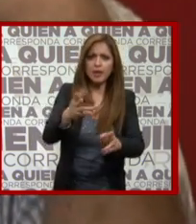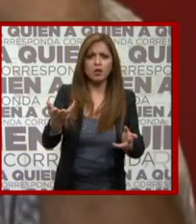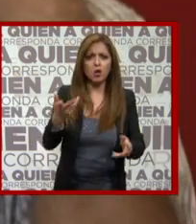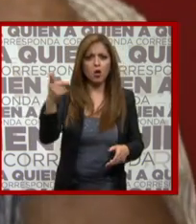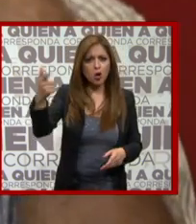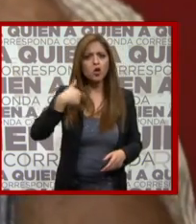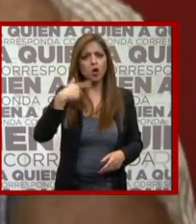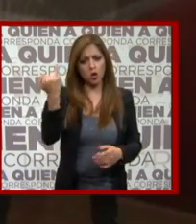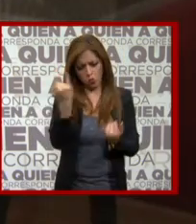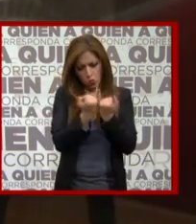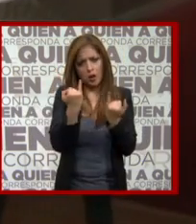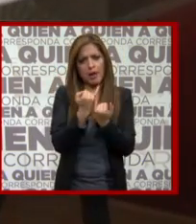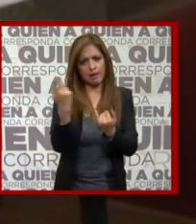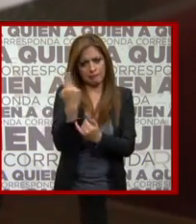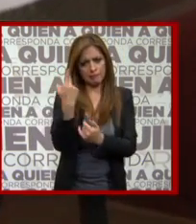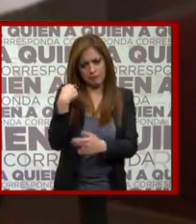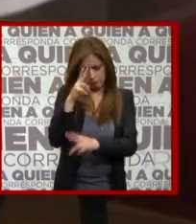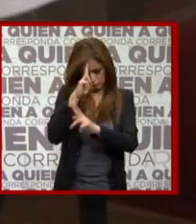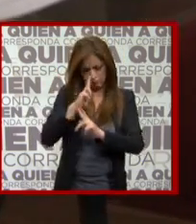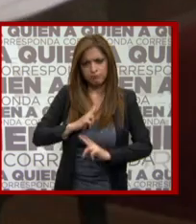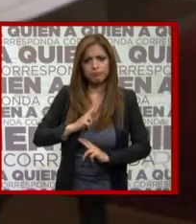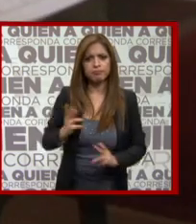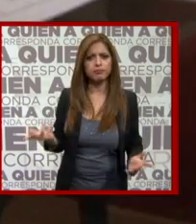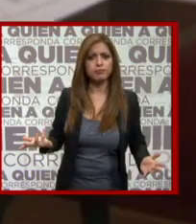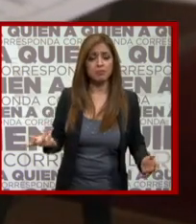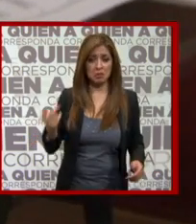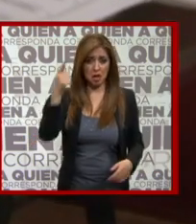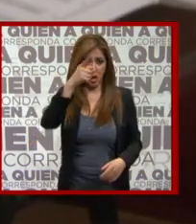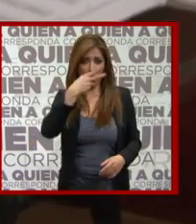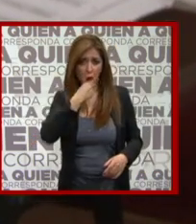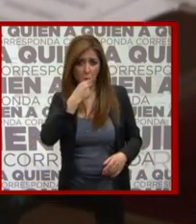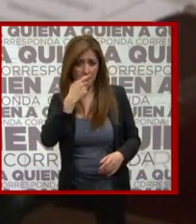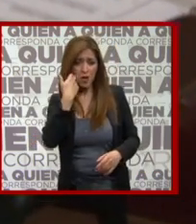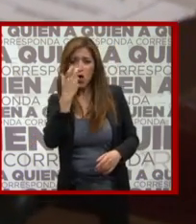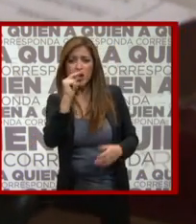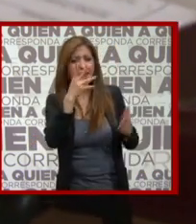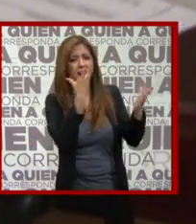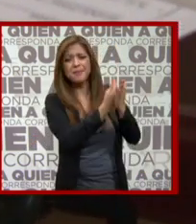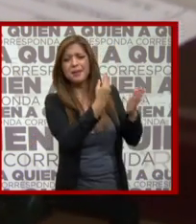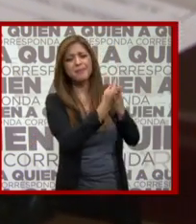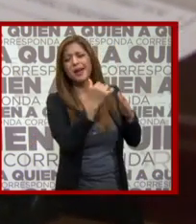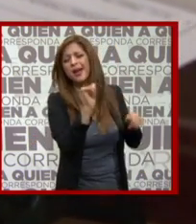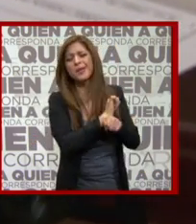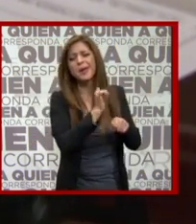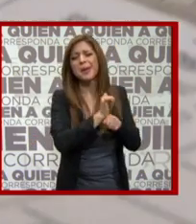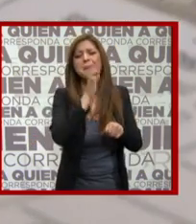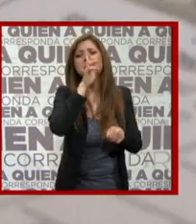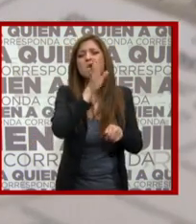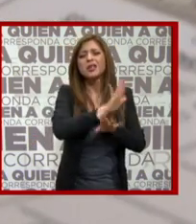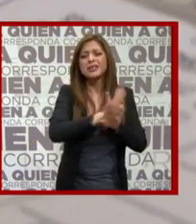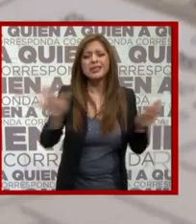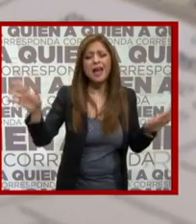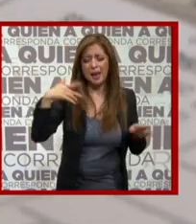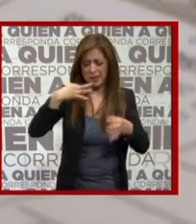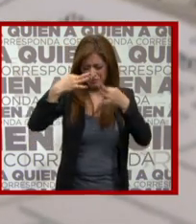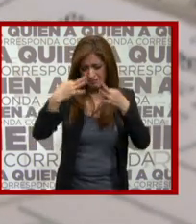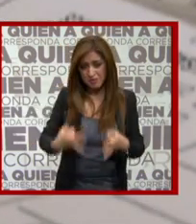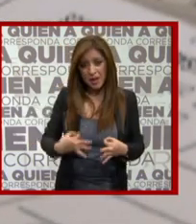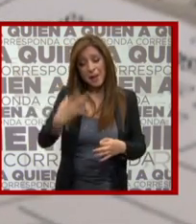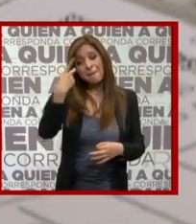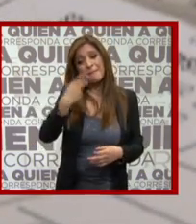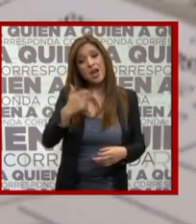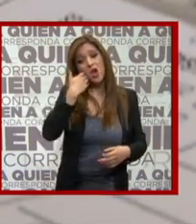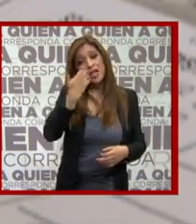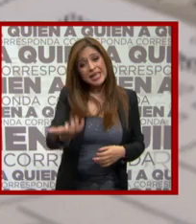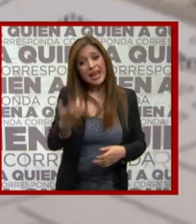también merezco respeto. Dio a conocer que ella ni siquiera pelea la compostura de su auto, ya que prefiere limpiar su nombre, pero sobre todo